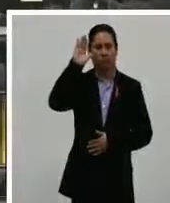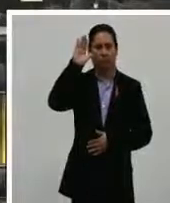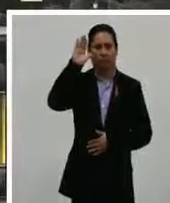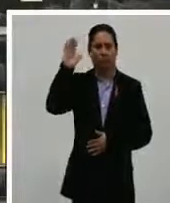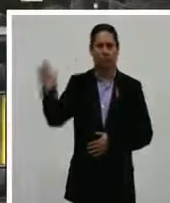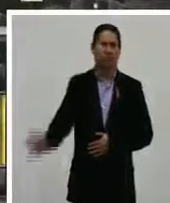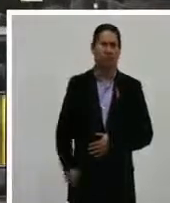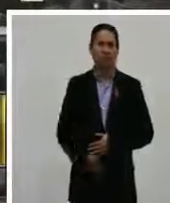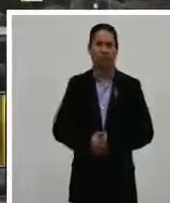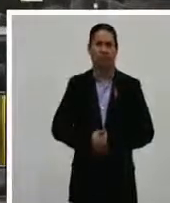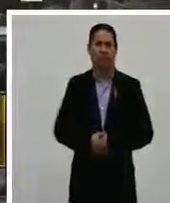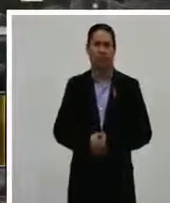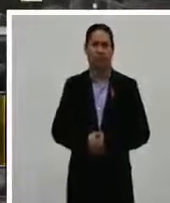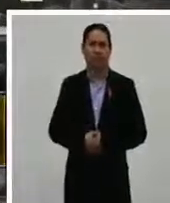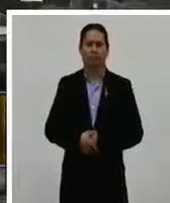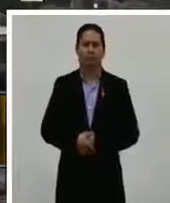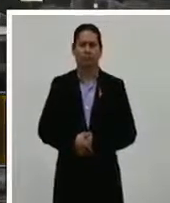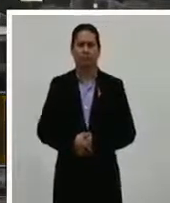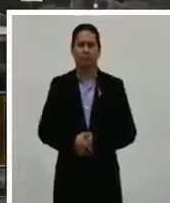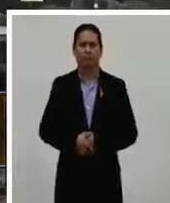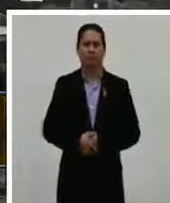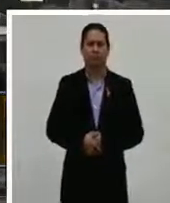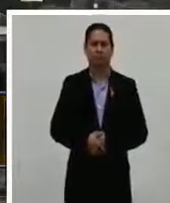levantando la mano